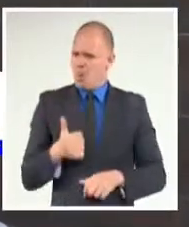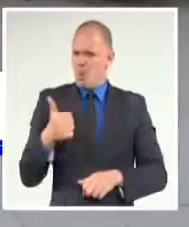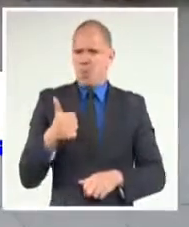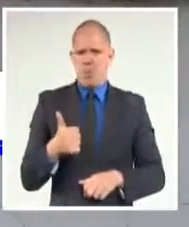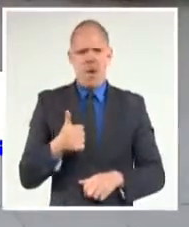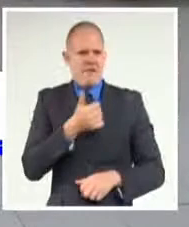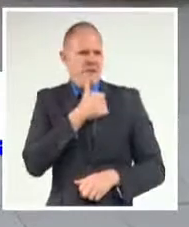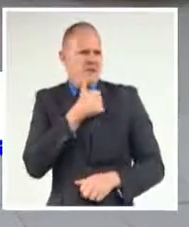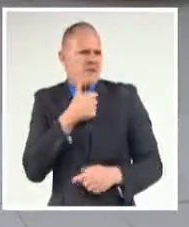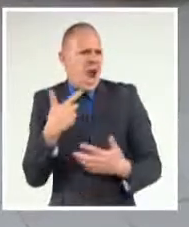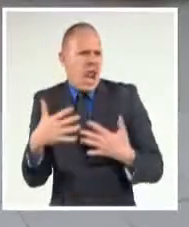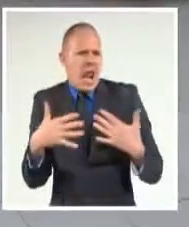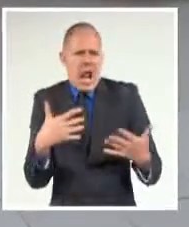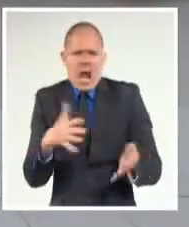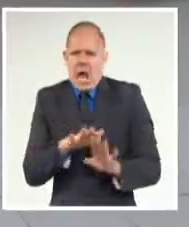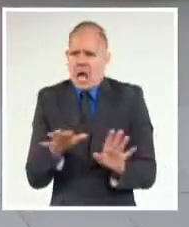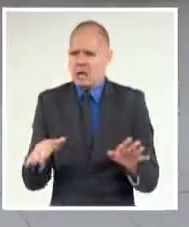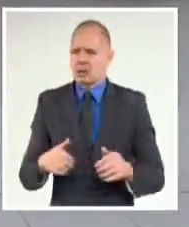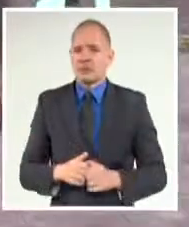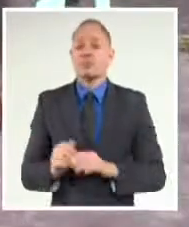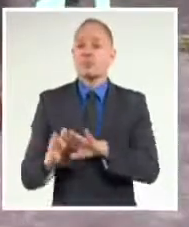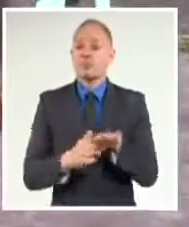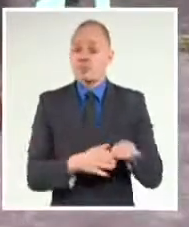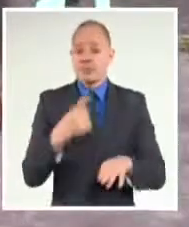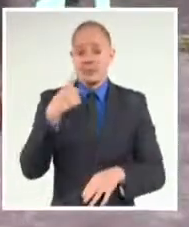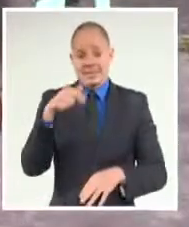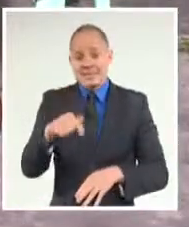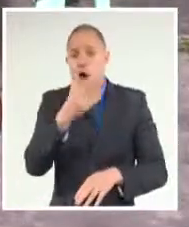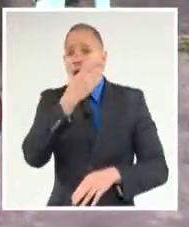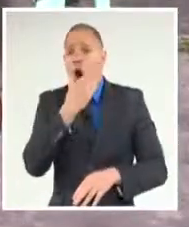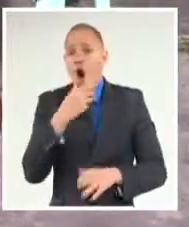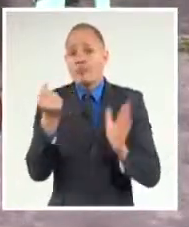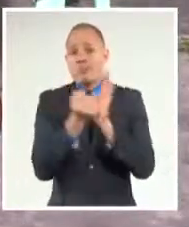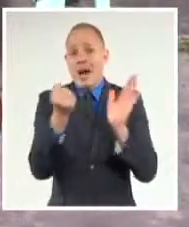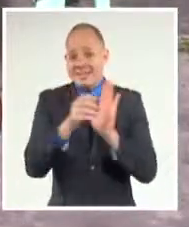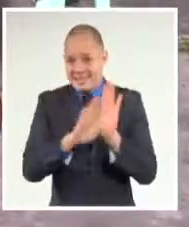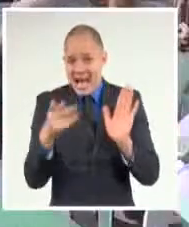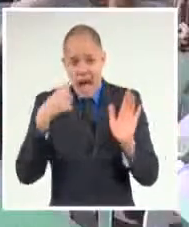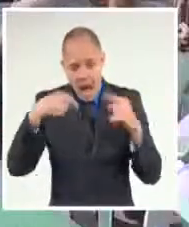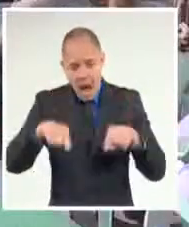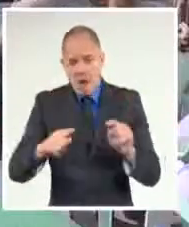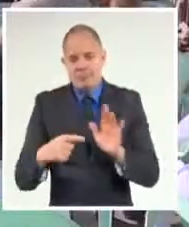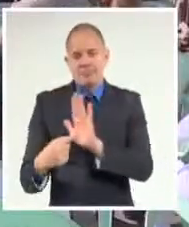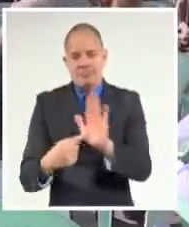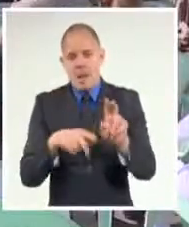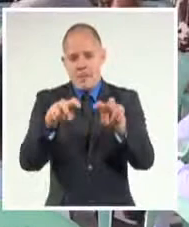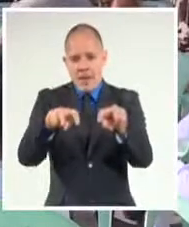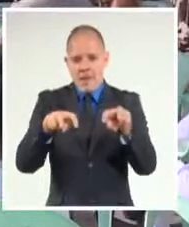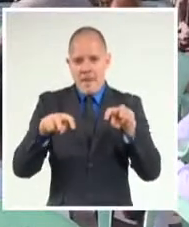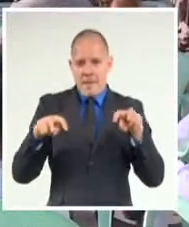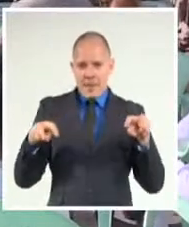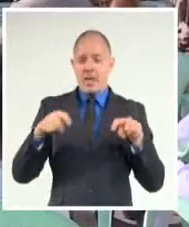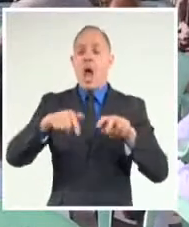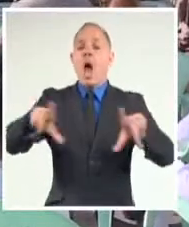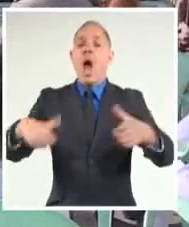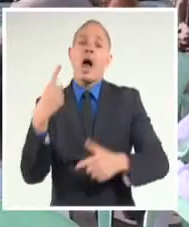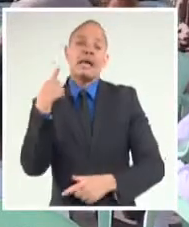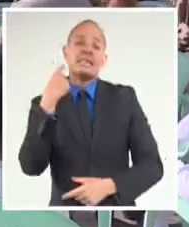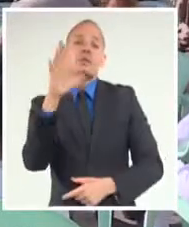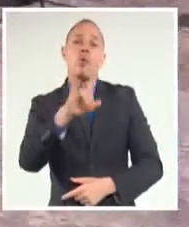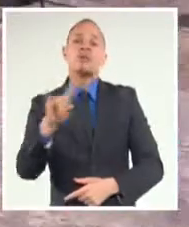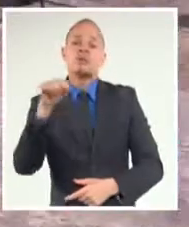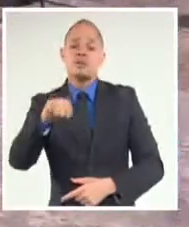fluido bien. Una nueva generación de aduaneros fue presentada en el acto central por el aniversario 59 de la